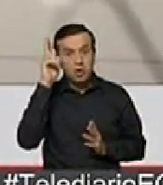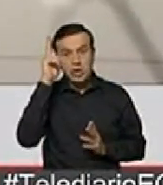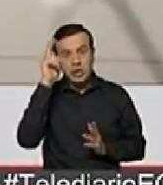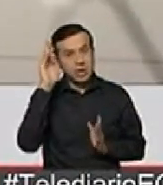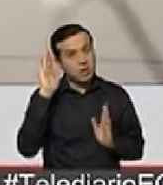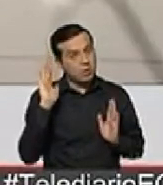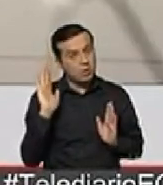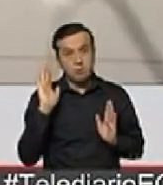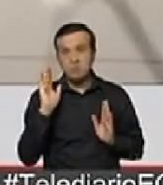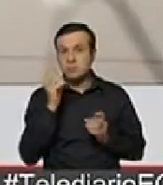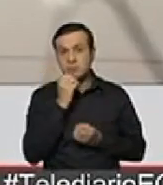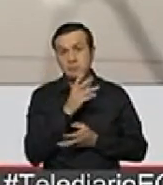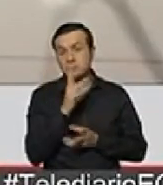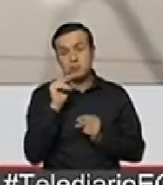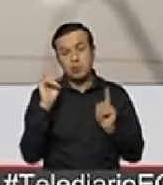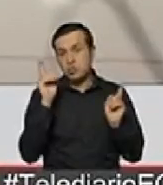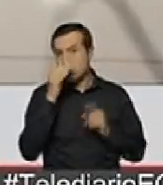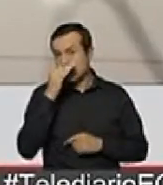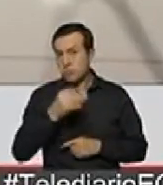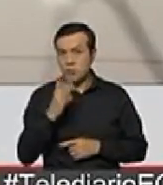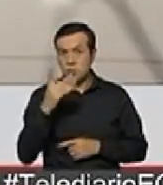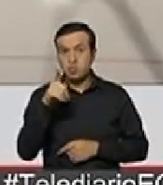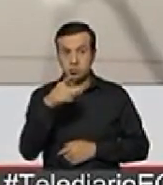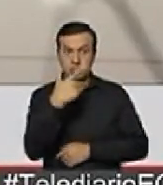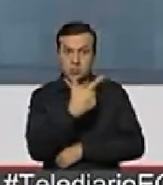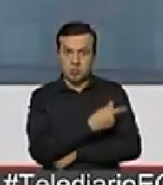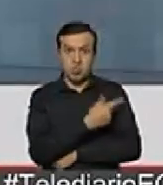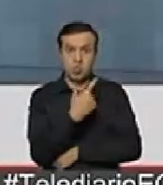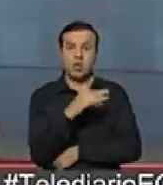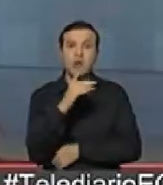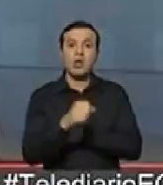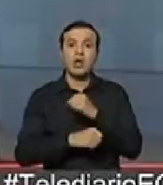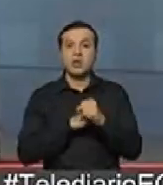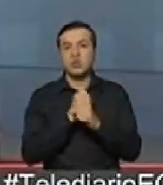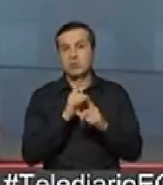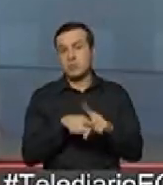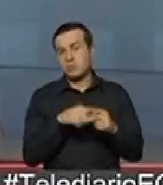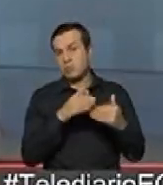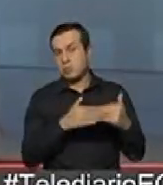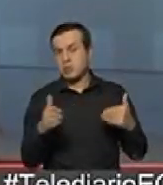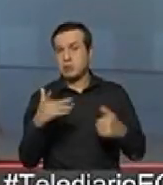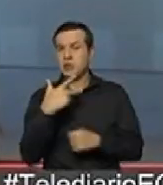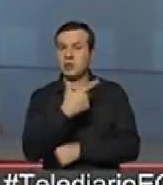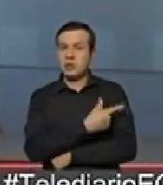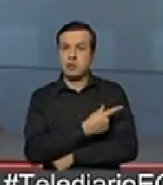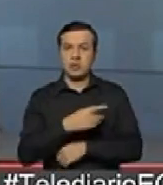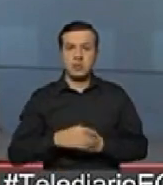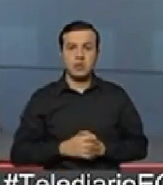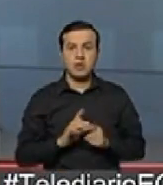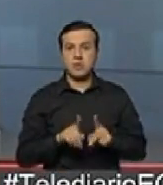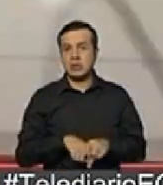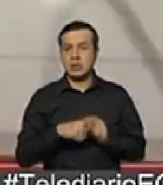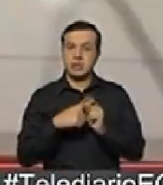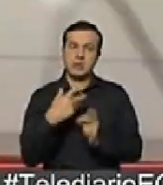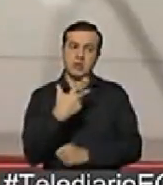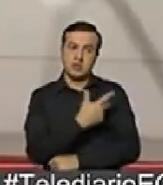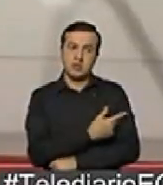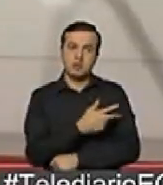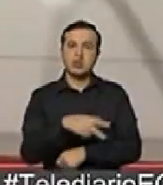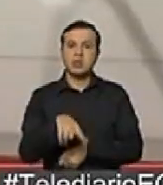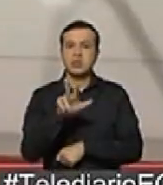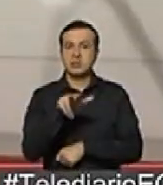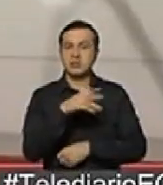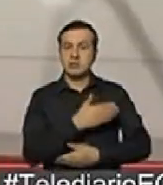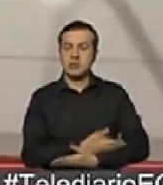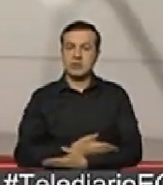creo, pero no le podría decir. ¿Pero se puede vacunar a qué edad? ¿Desde qué edad? Desde los